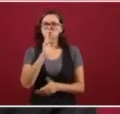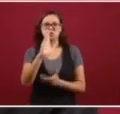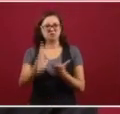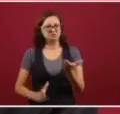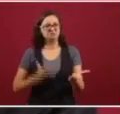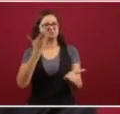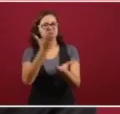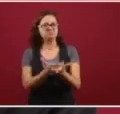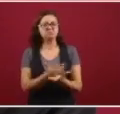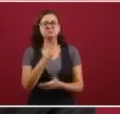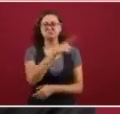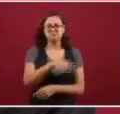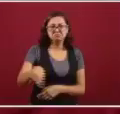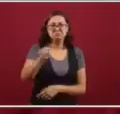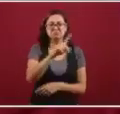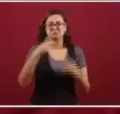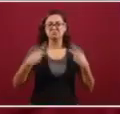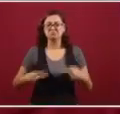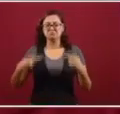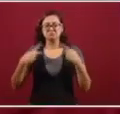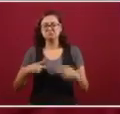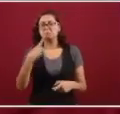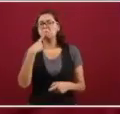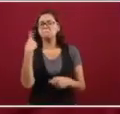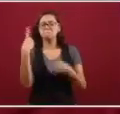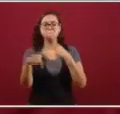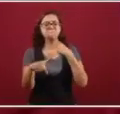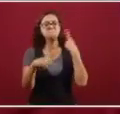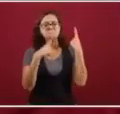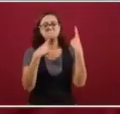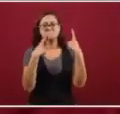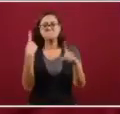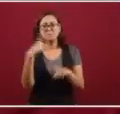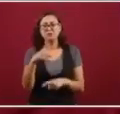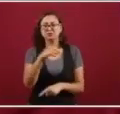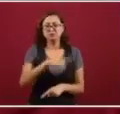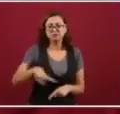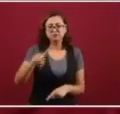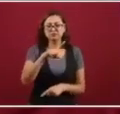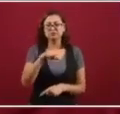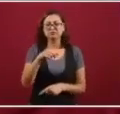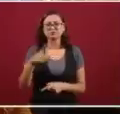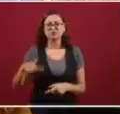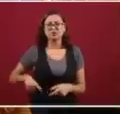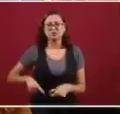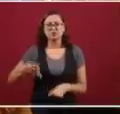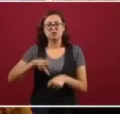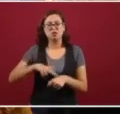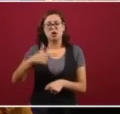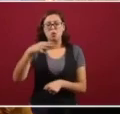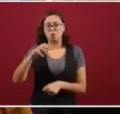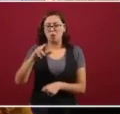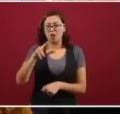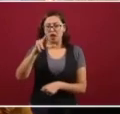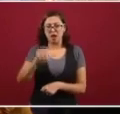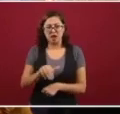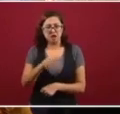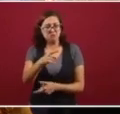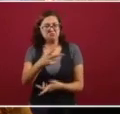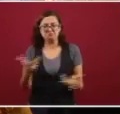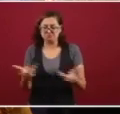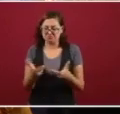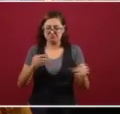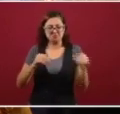regidores precisamente que han presentado estas denuncias son regidores de Morena. Bueno, pues